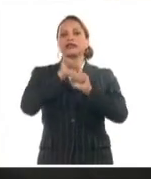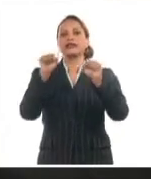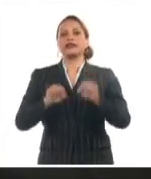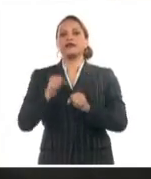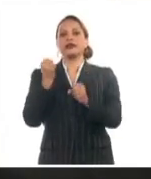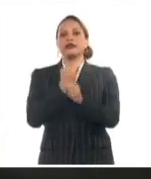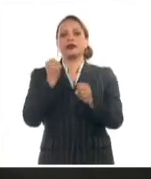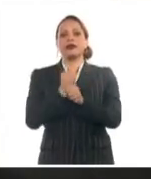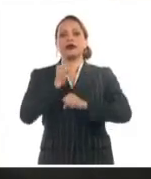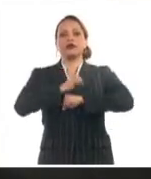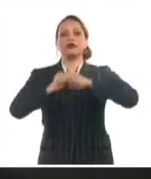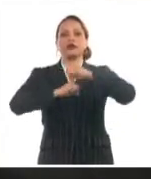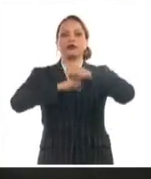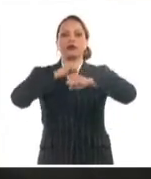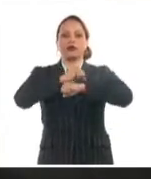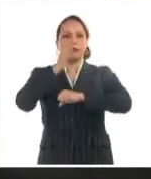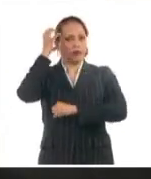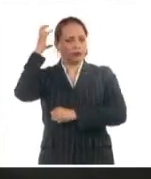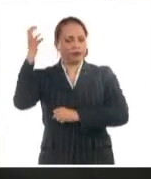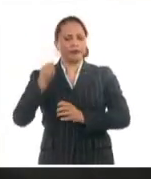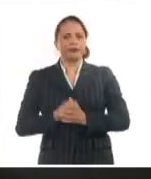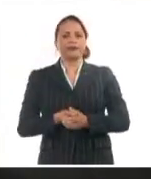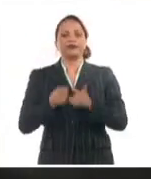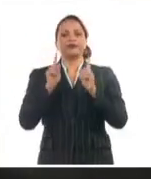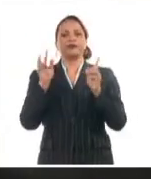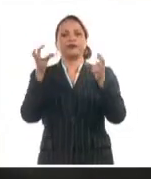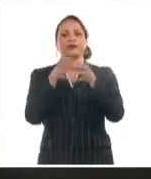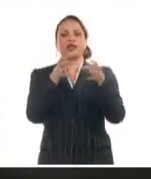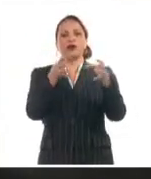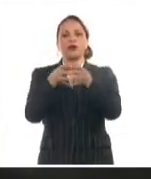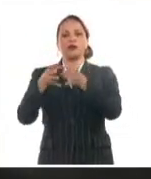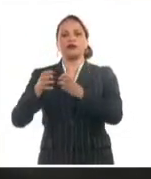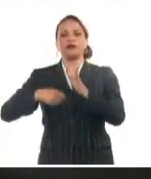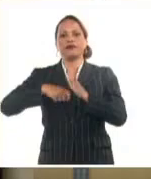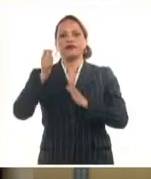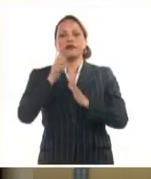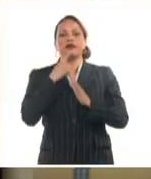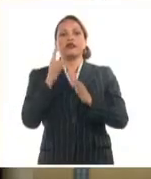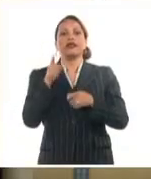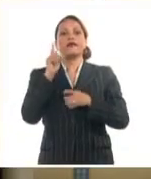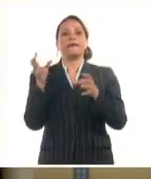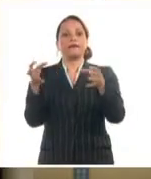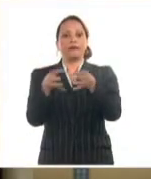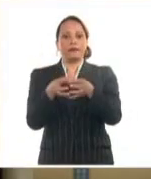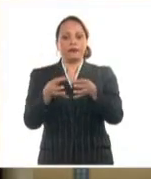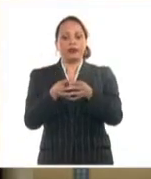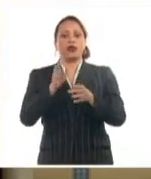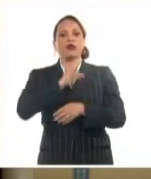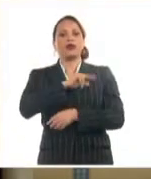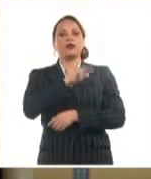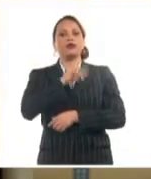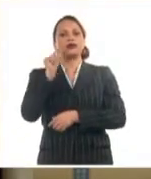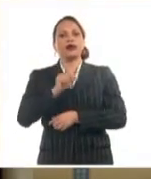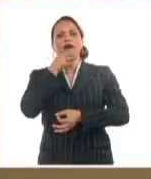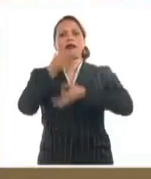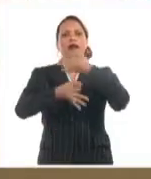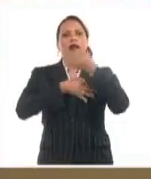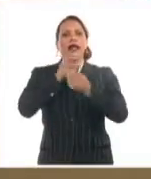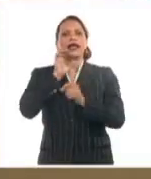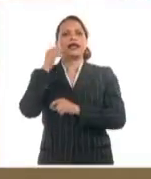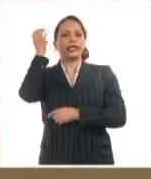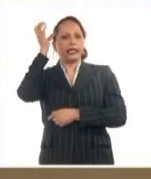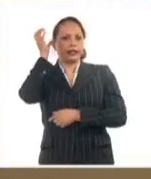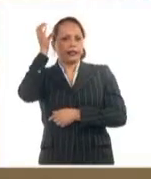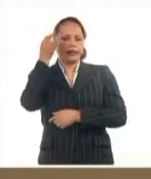de gobierno. Durante la sesión de trabajo de la Comisión Permanente del Parlamento, los diputados aportaron sus criterios al debate. En